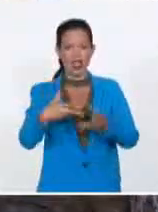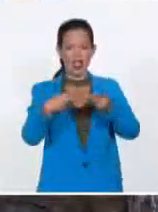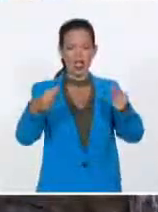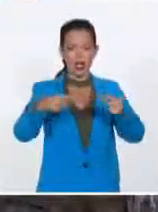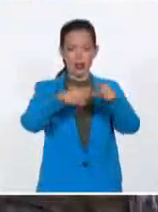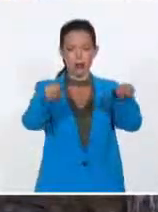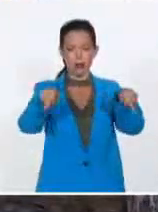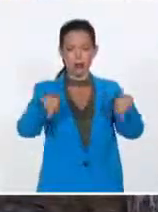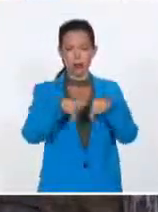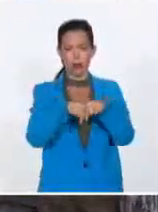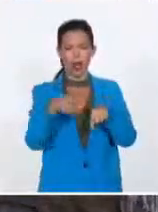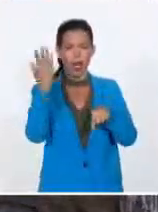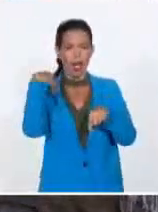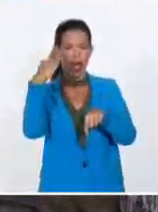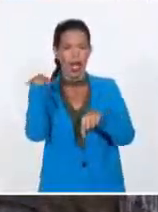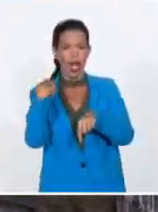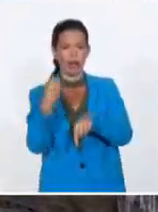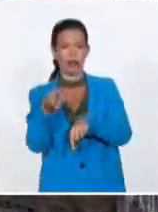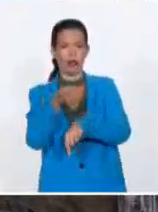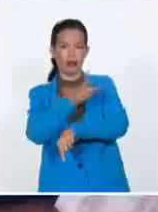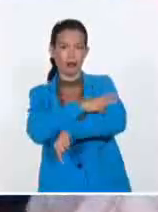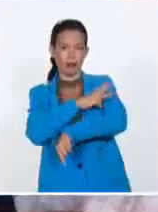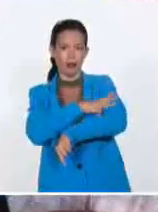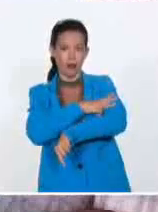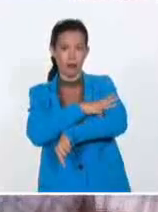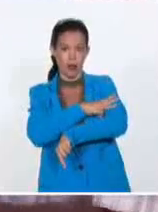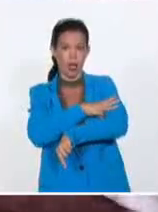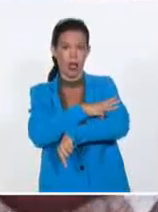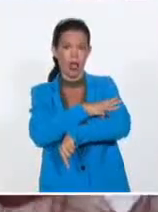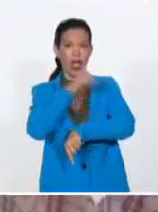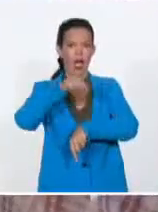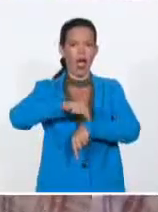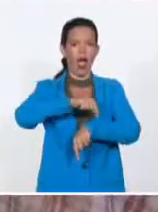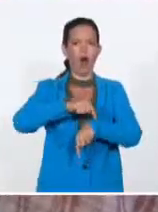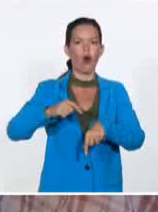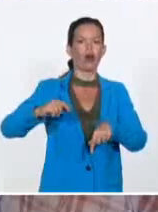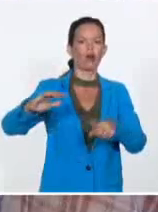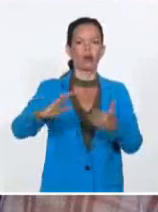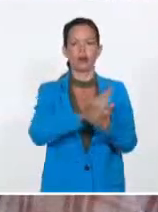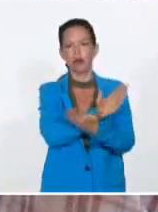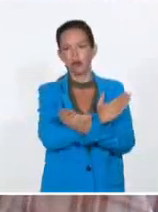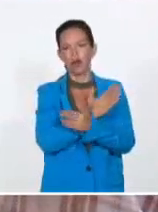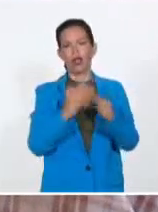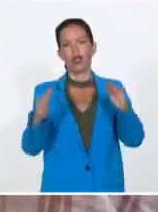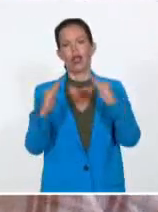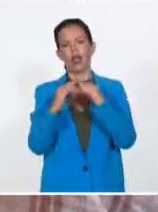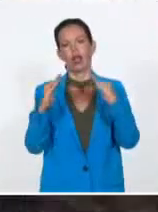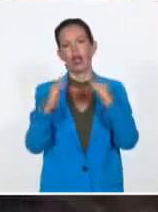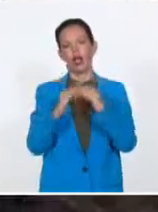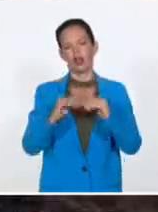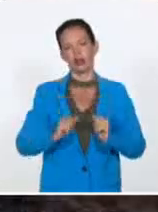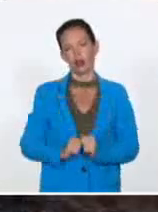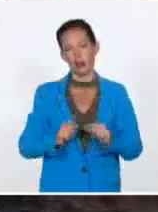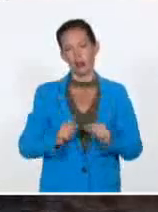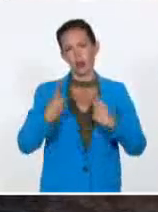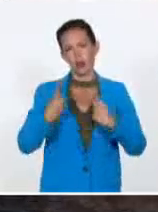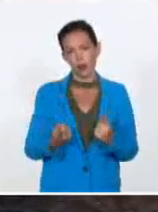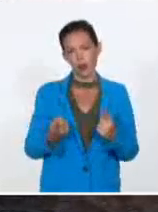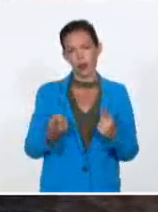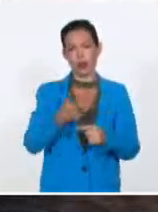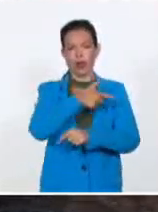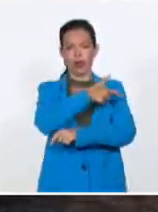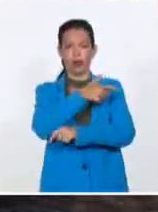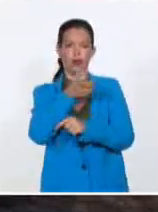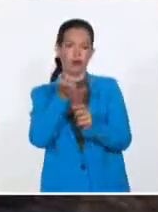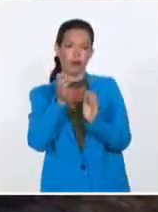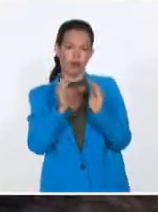en naves de crías de conejos perteneciente a la agricultura, y ahora se convierte en viviendas que darán respuesta a 16 familias